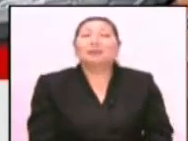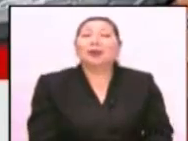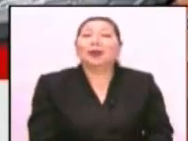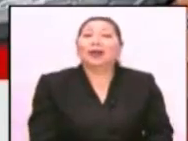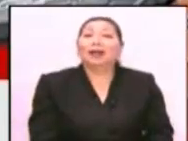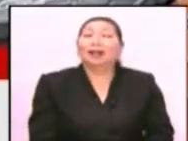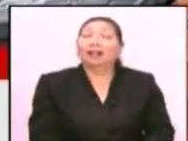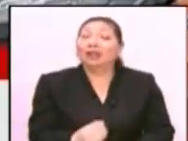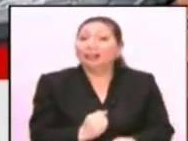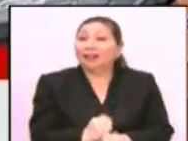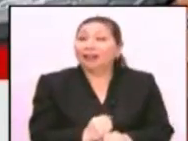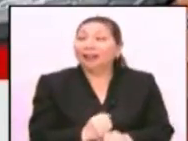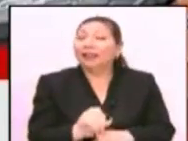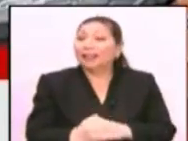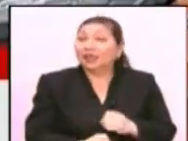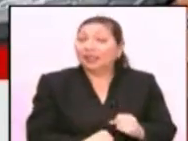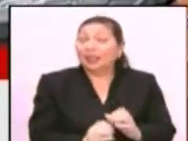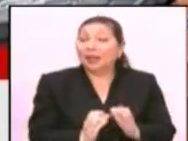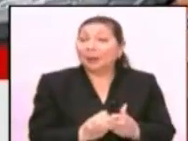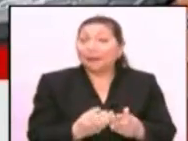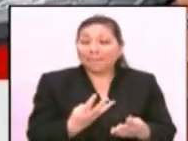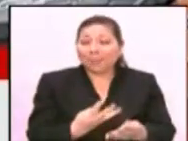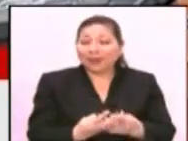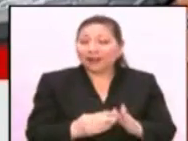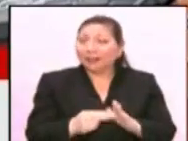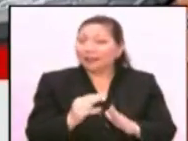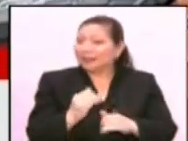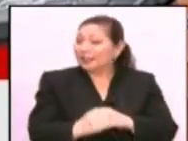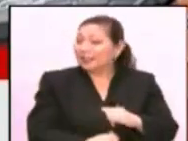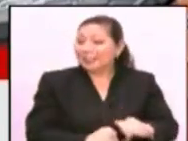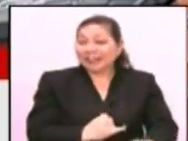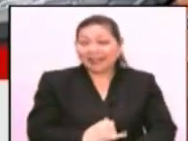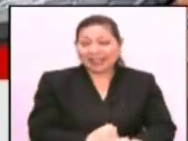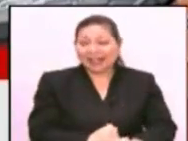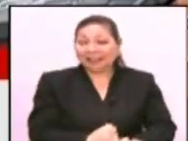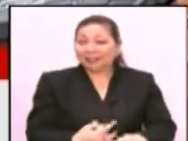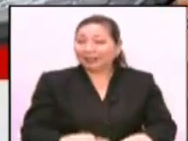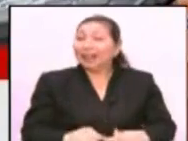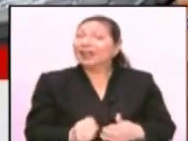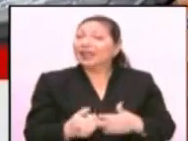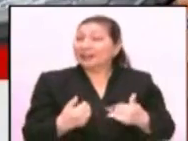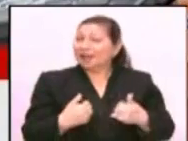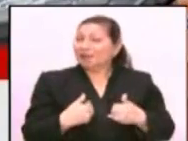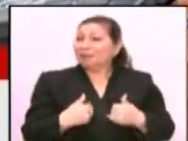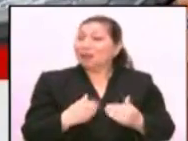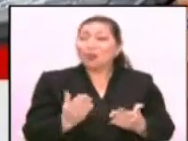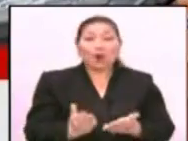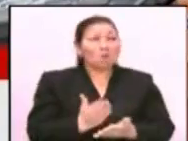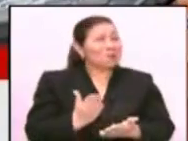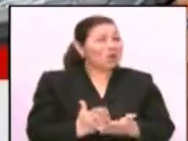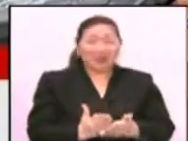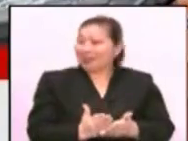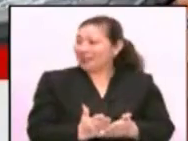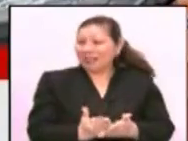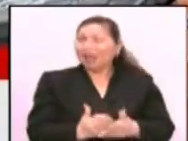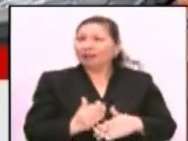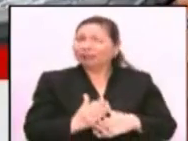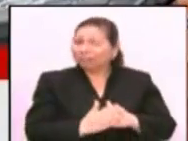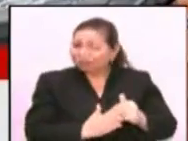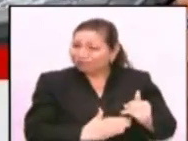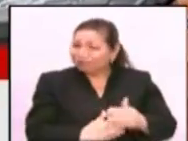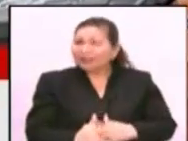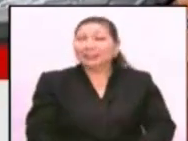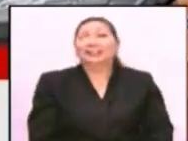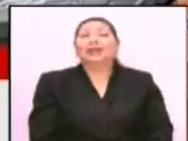presidente, cuando hemos estado en reuniones internacionales con el sistema penitenciario a nivel internacional, discutimos que tenemos las mismas problemáticas y variables en